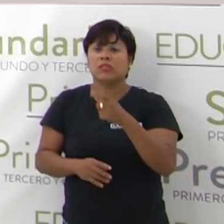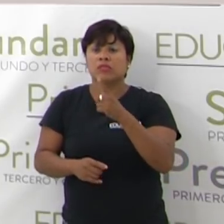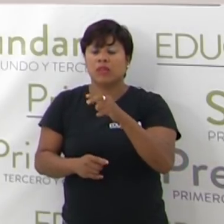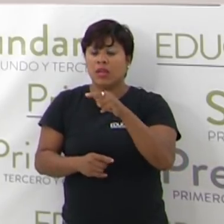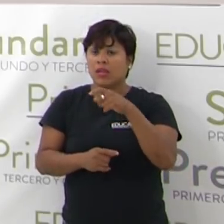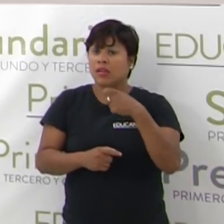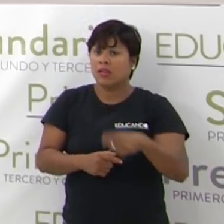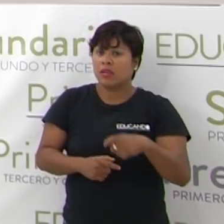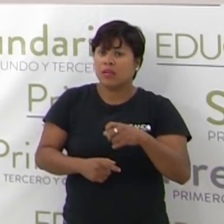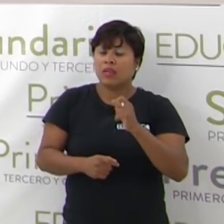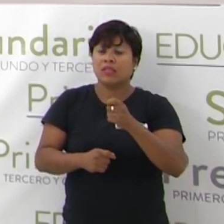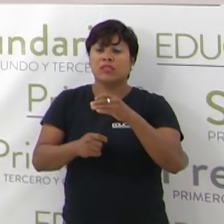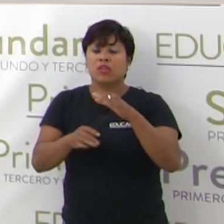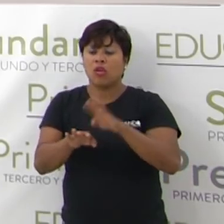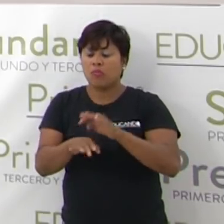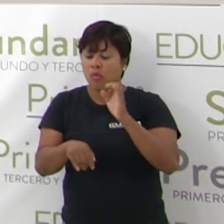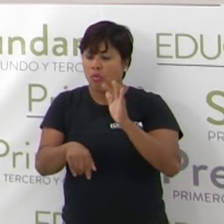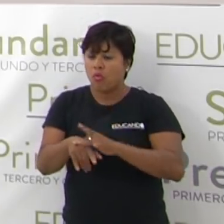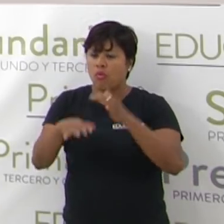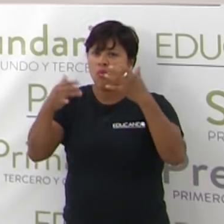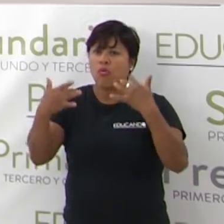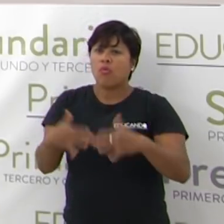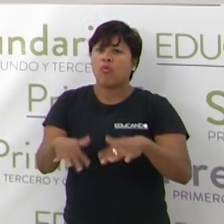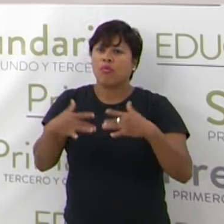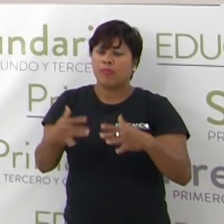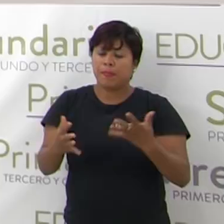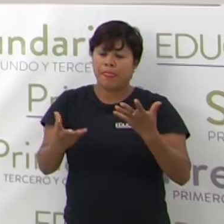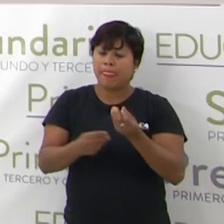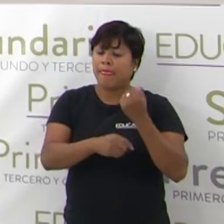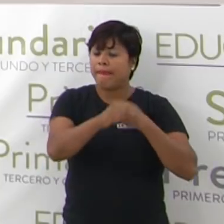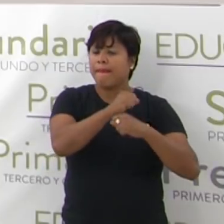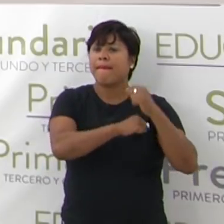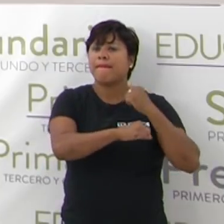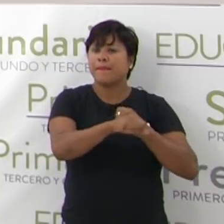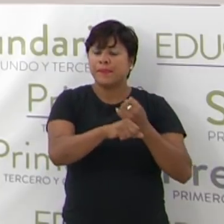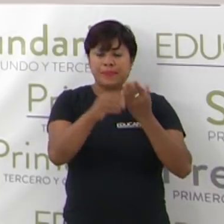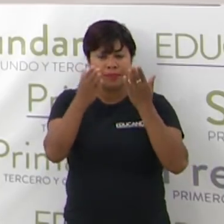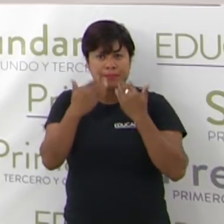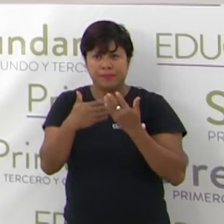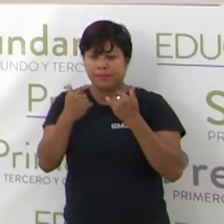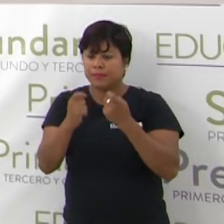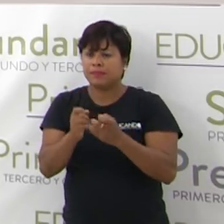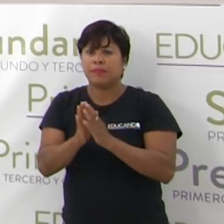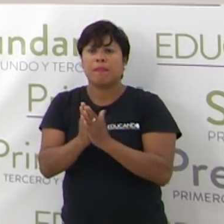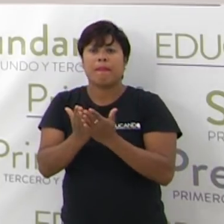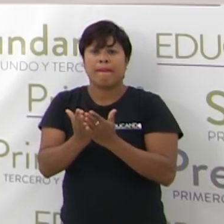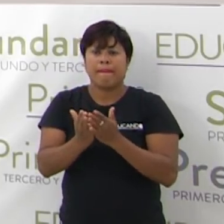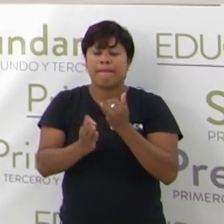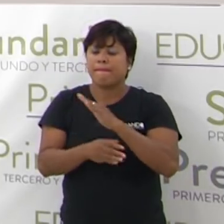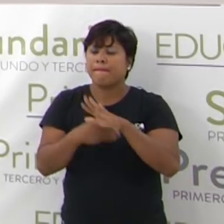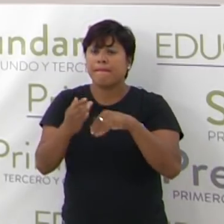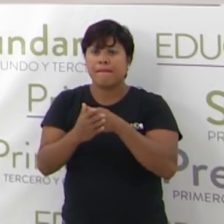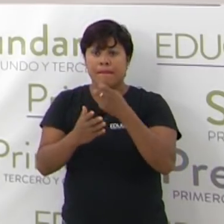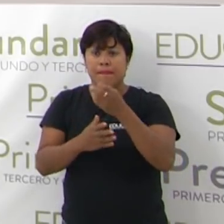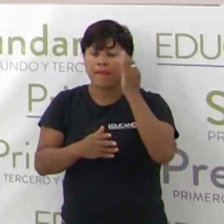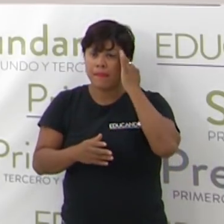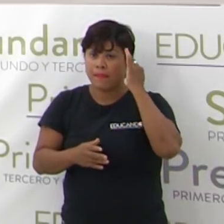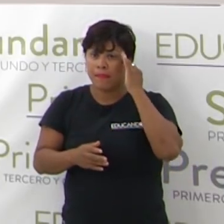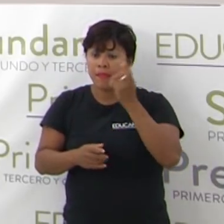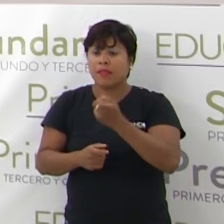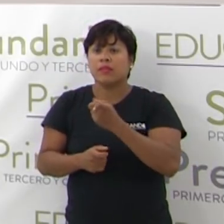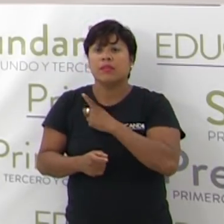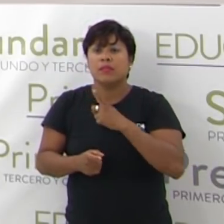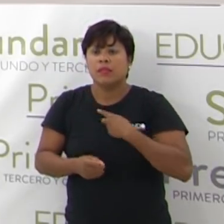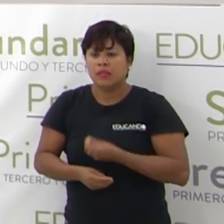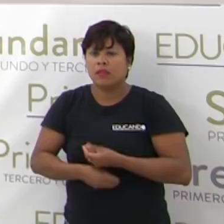vuelvo a repetir, es un tesoro, que hace muchos años, niños, no existían los libros y todo el conocimiento se